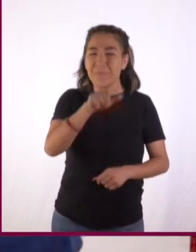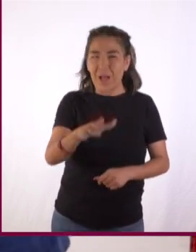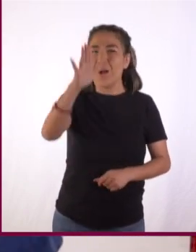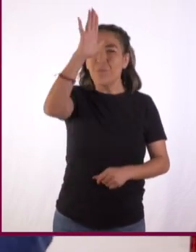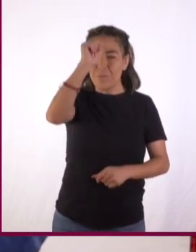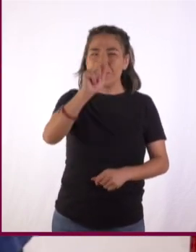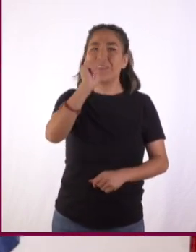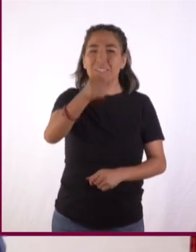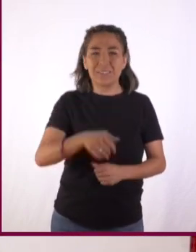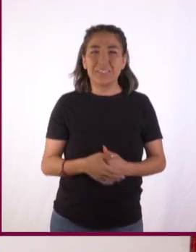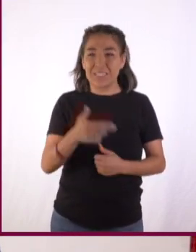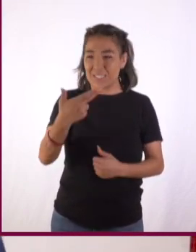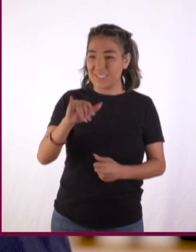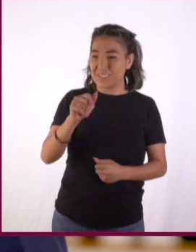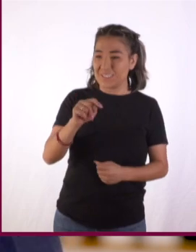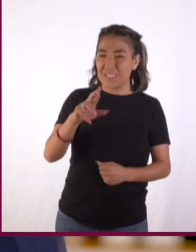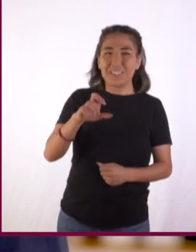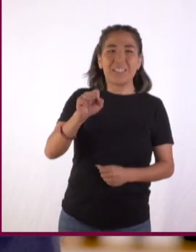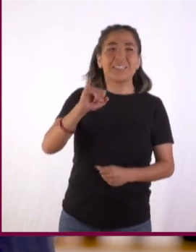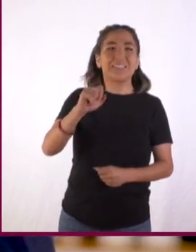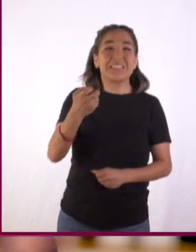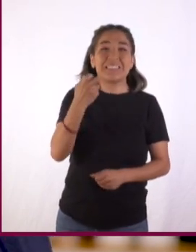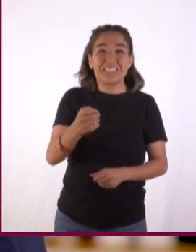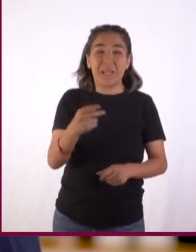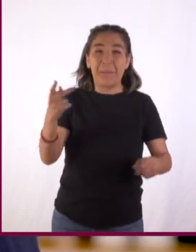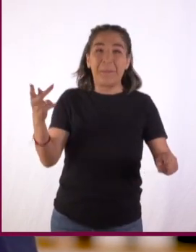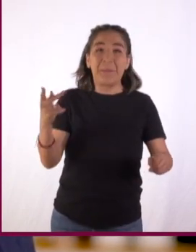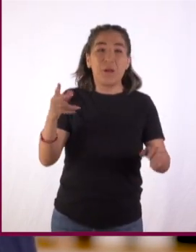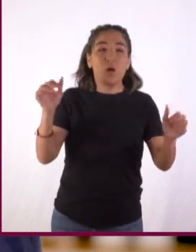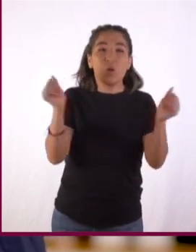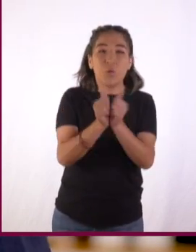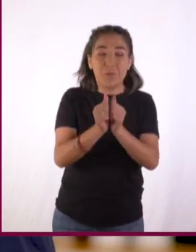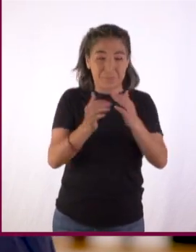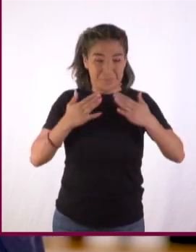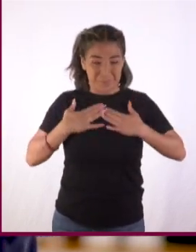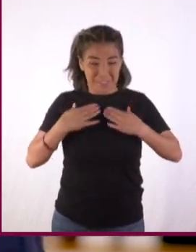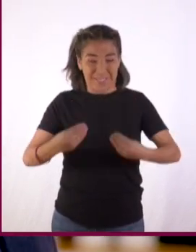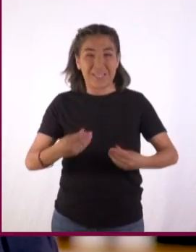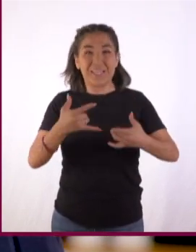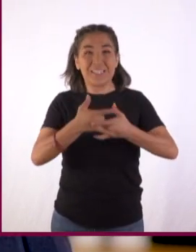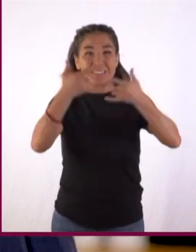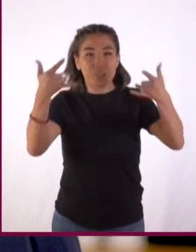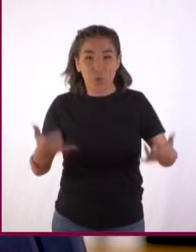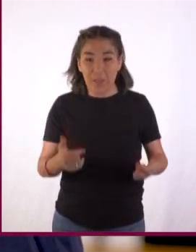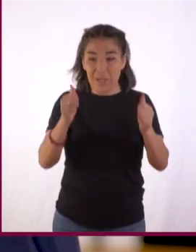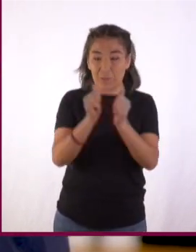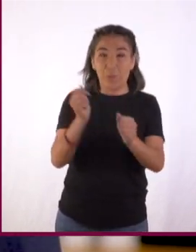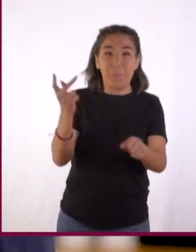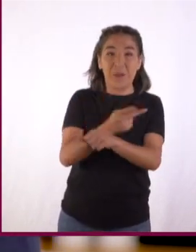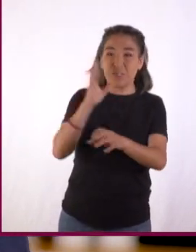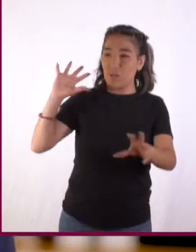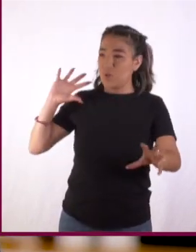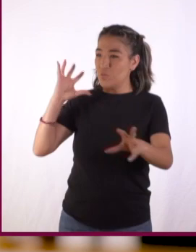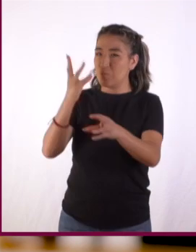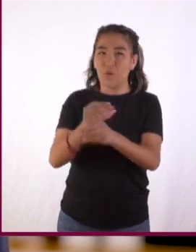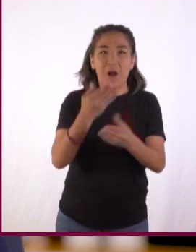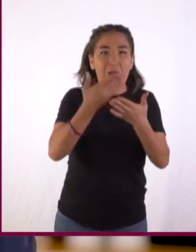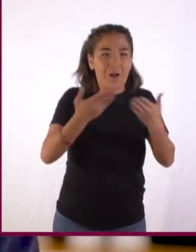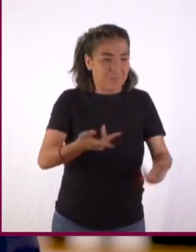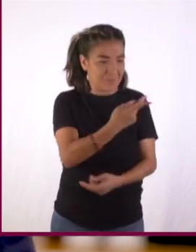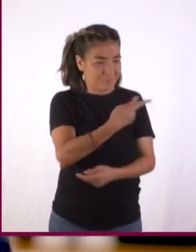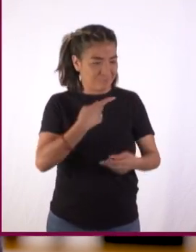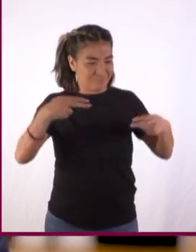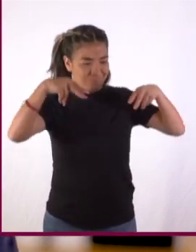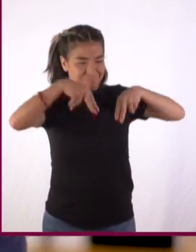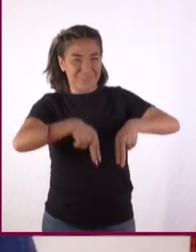que también nosotros tenemos histéresis, porque fueron los estímulos del pasado, con nuestras historias, las que explican el cómo llegamos al